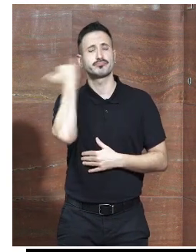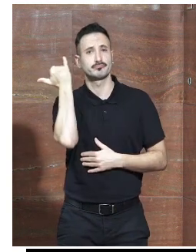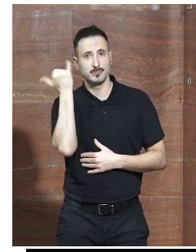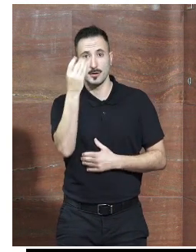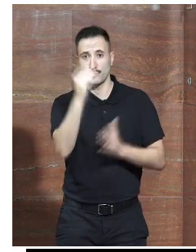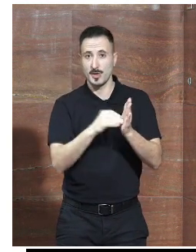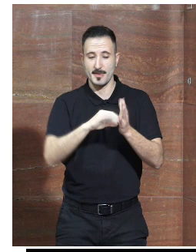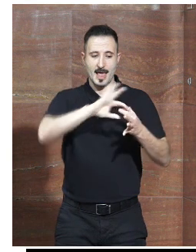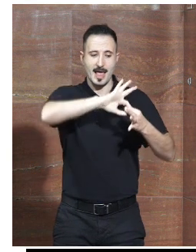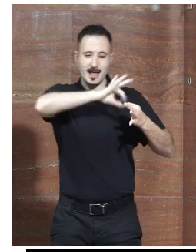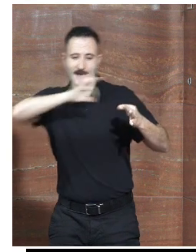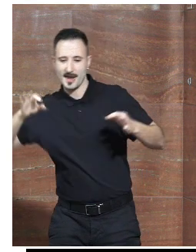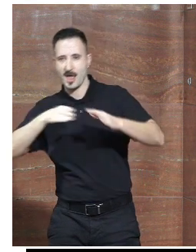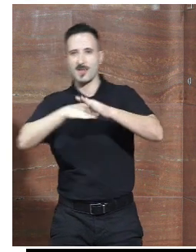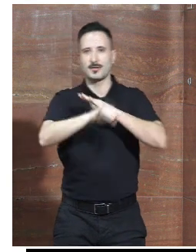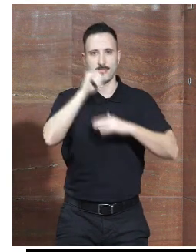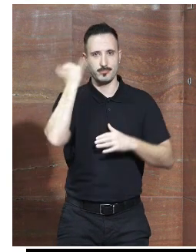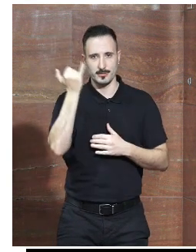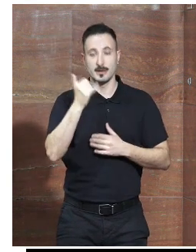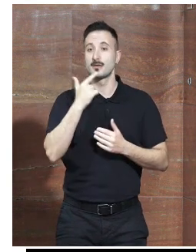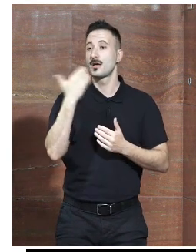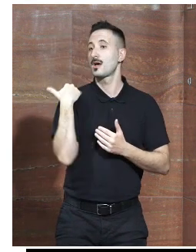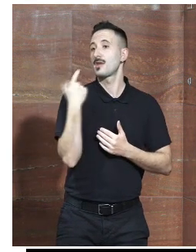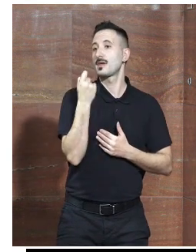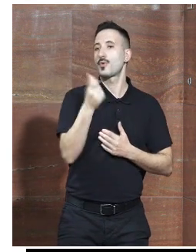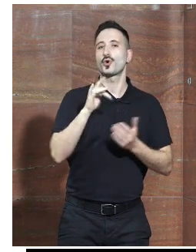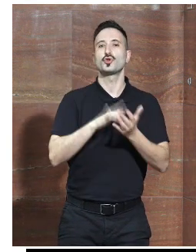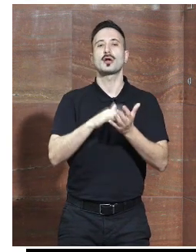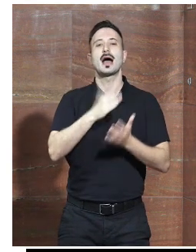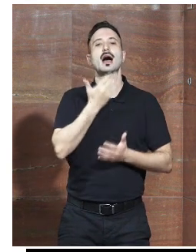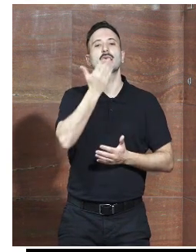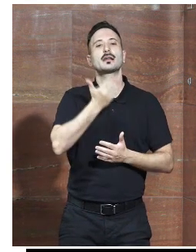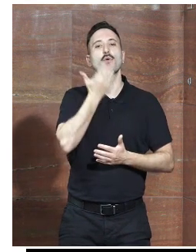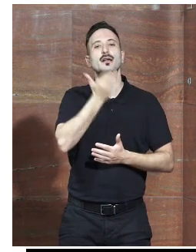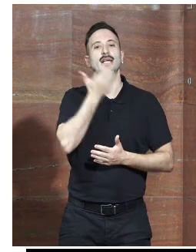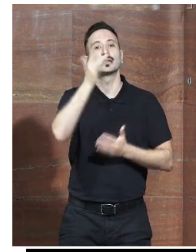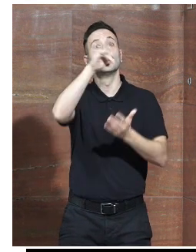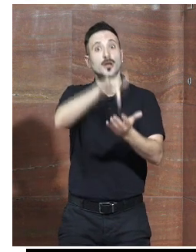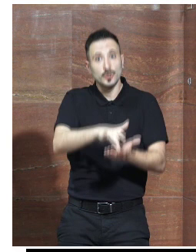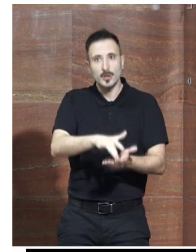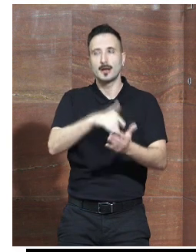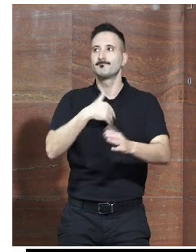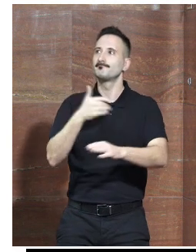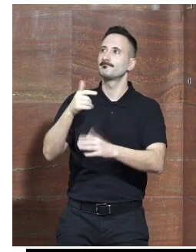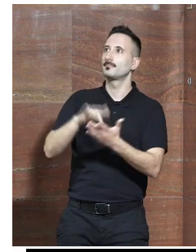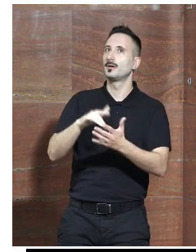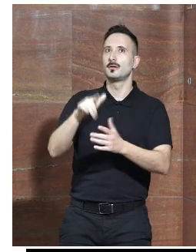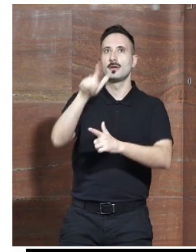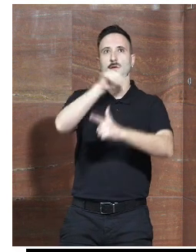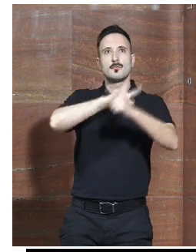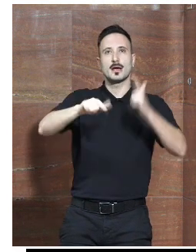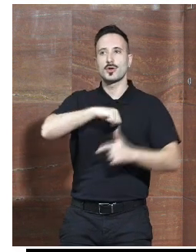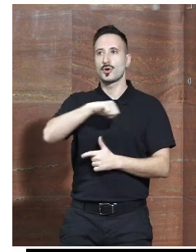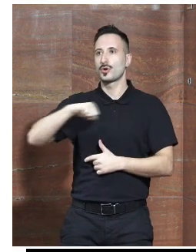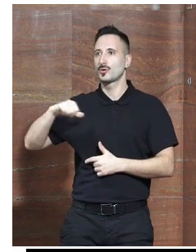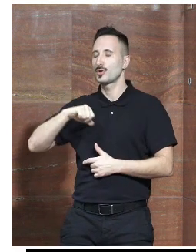cadena de accesibilidad. Os contaba antes en el café que recientemente estuve en la República Checa y me sentía absolutamente incapaz de poder viajar por mí mismo, por